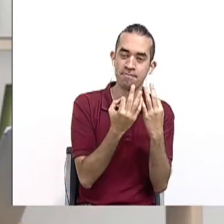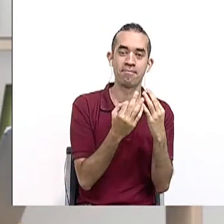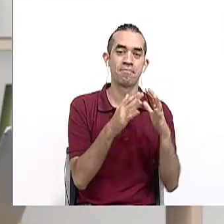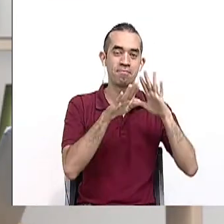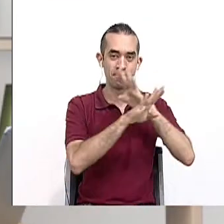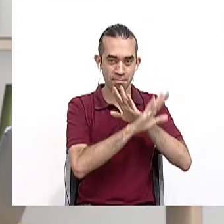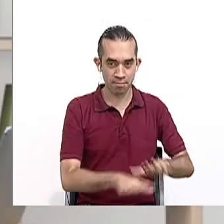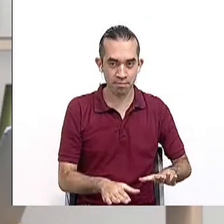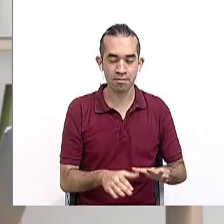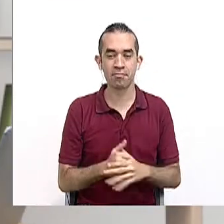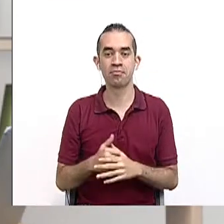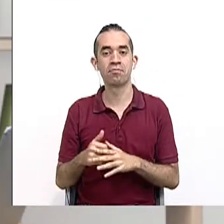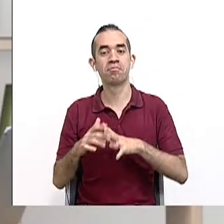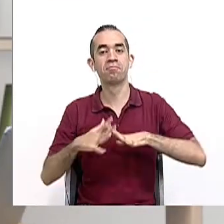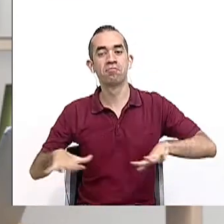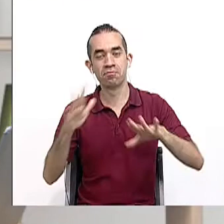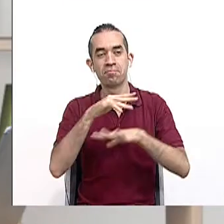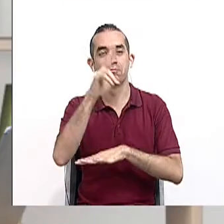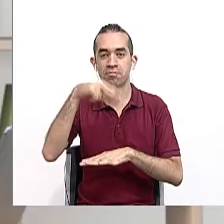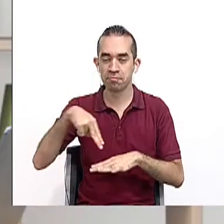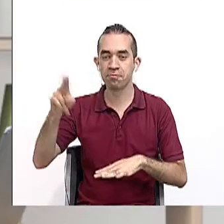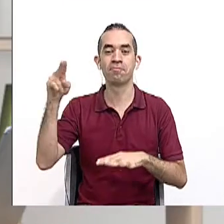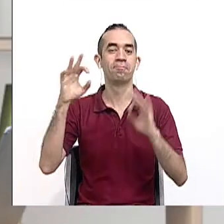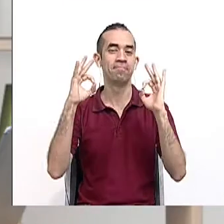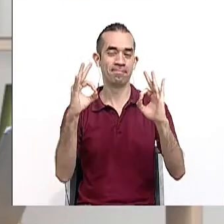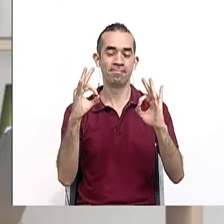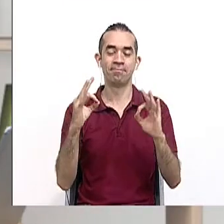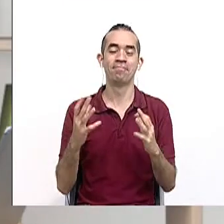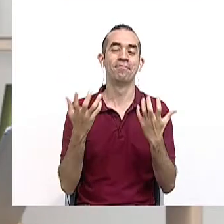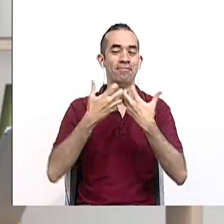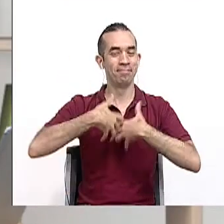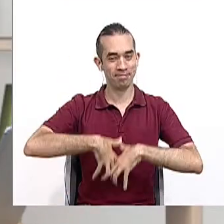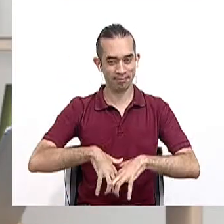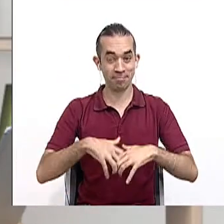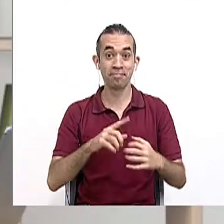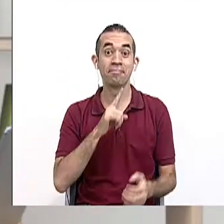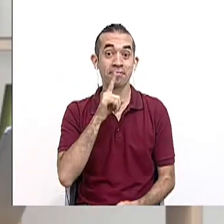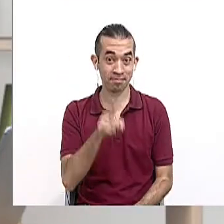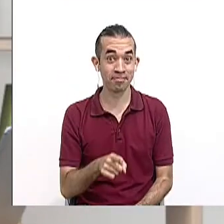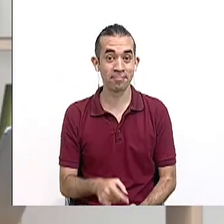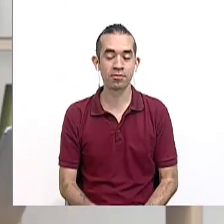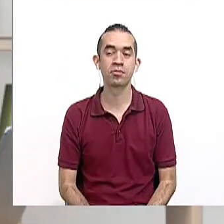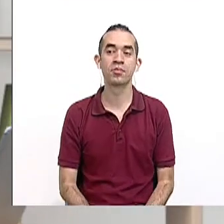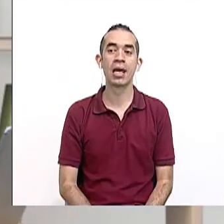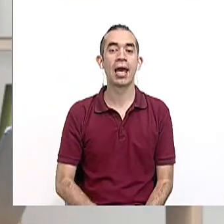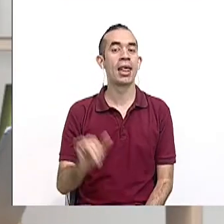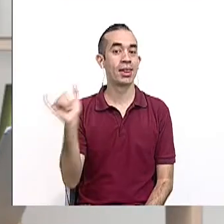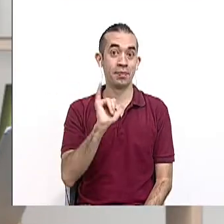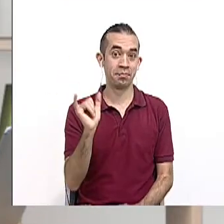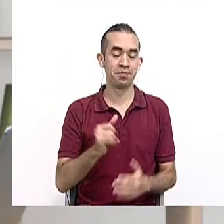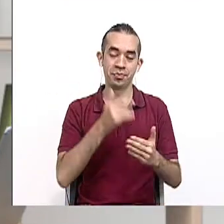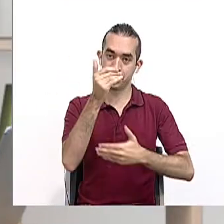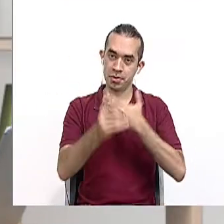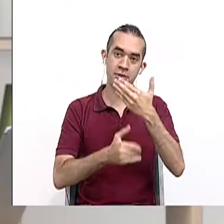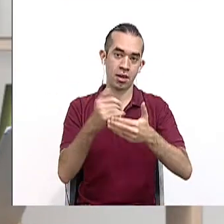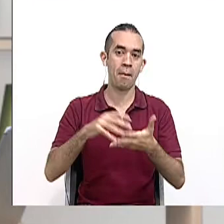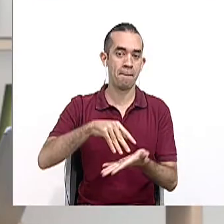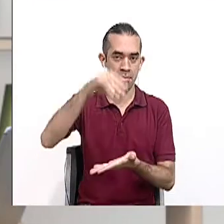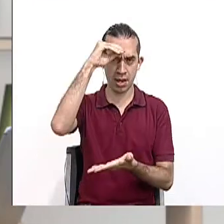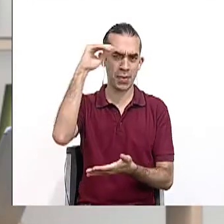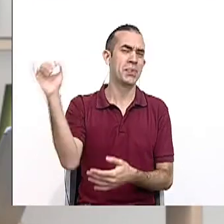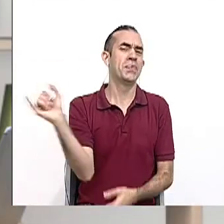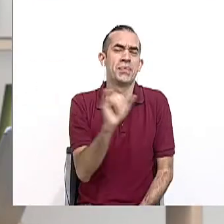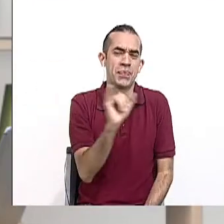este tiempo navideño en armonía, ¿cierto? Así también lo hacemos en nuestros procesos de aprendizaje. Nos preparamos con